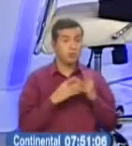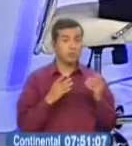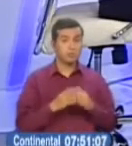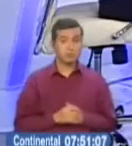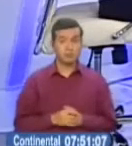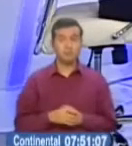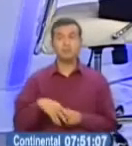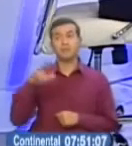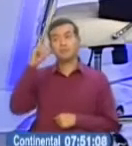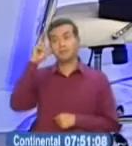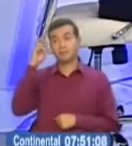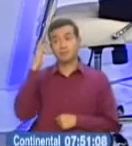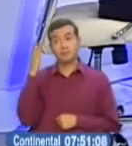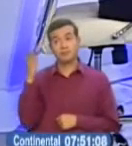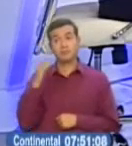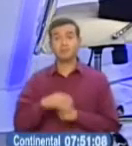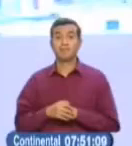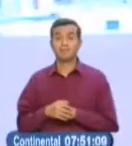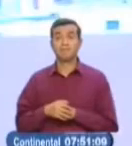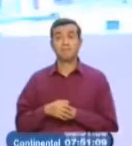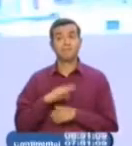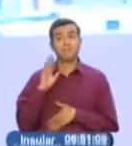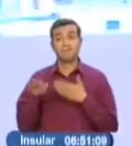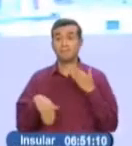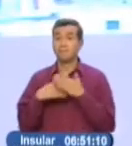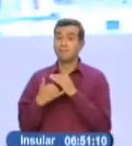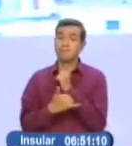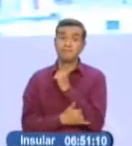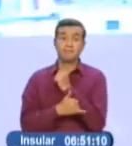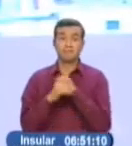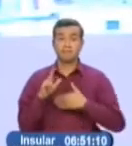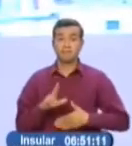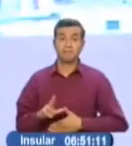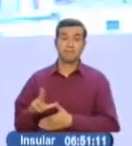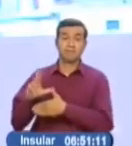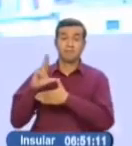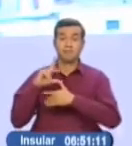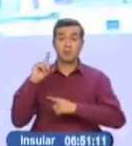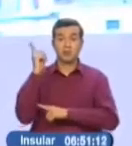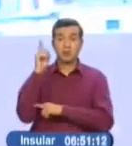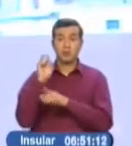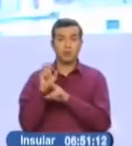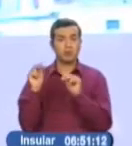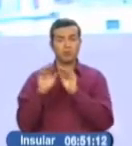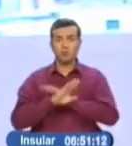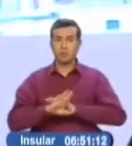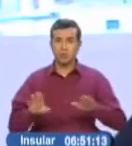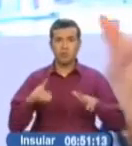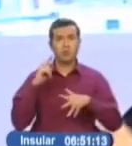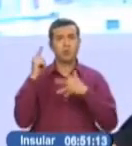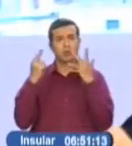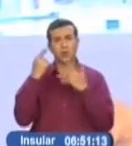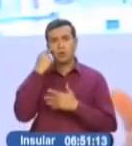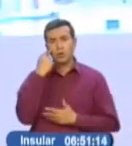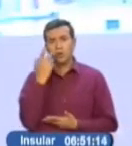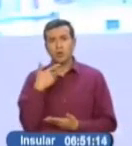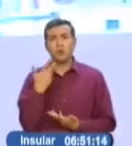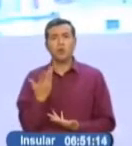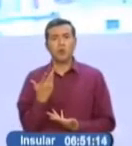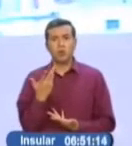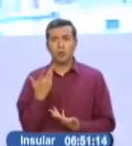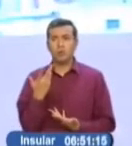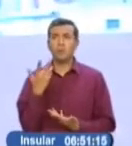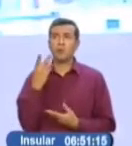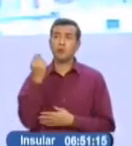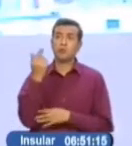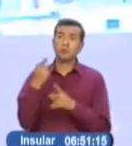que ese es el gran dilema para todos los países latinoamericanos, es decir, no solo para el Ecuador. Diversificar justamente el acceso a